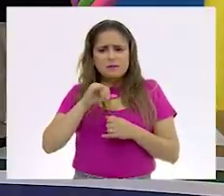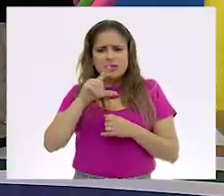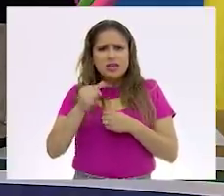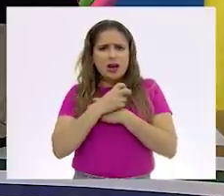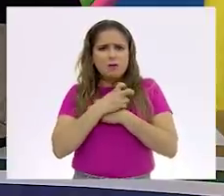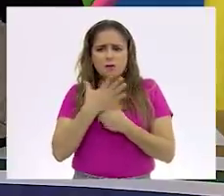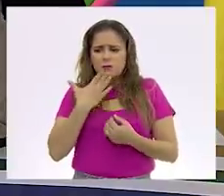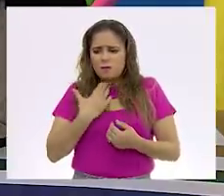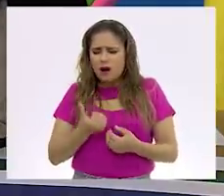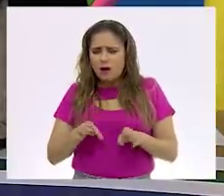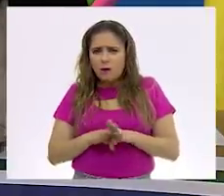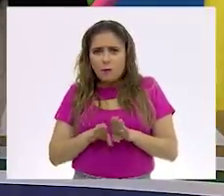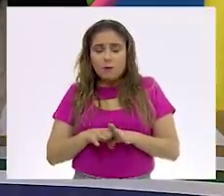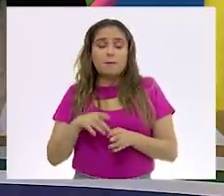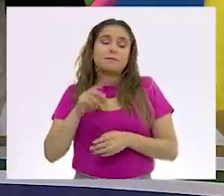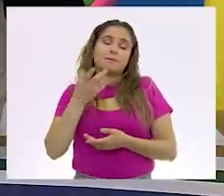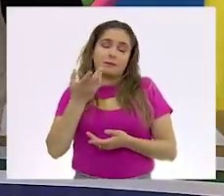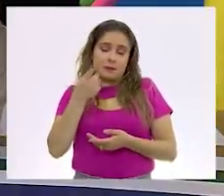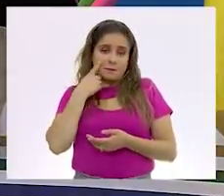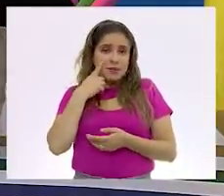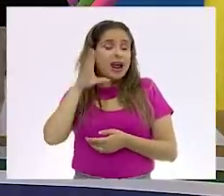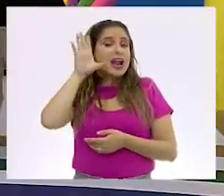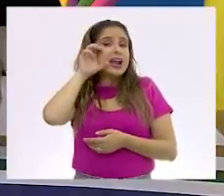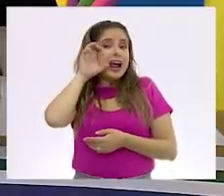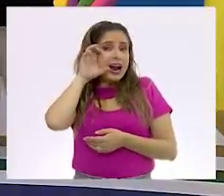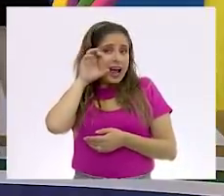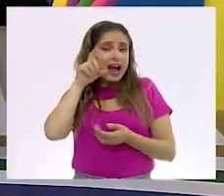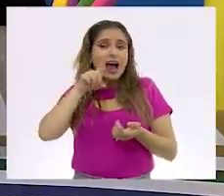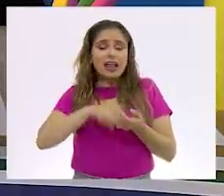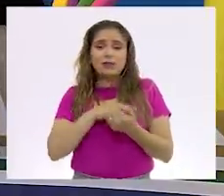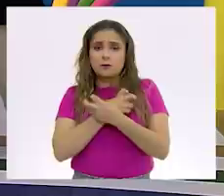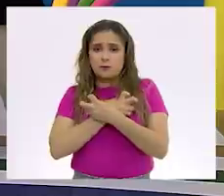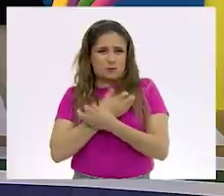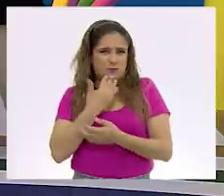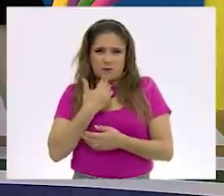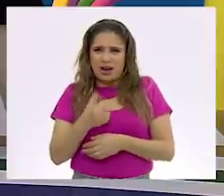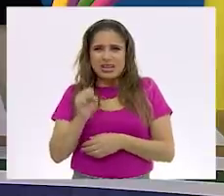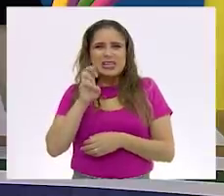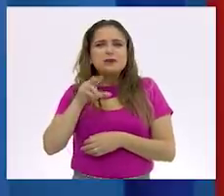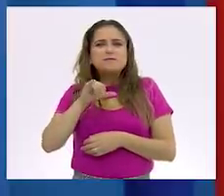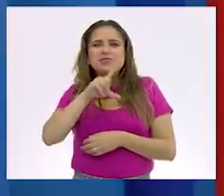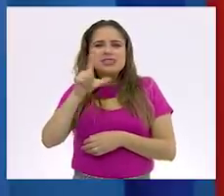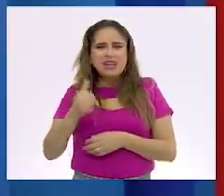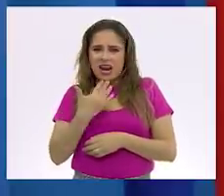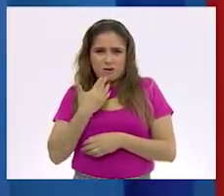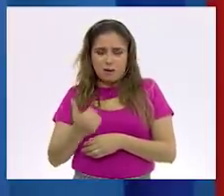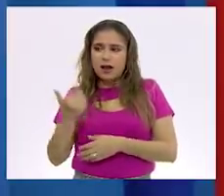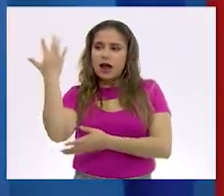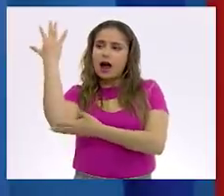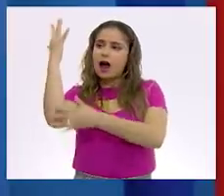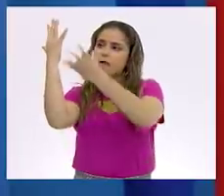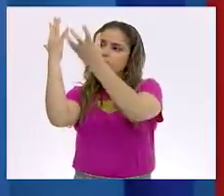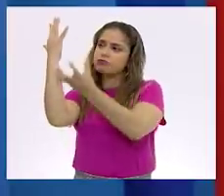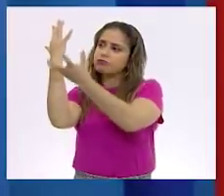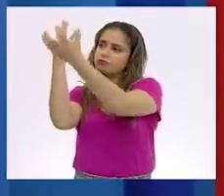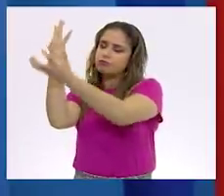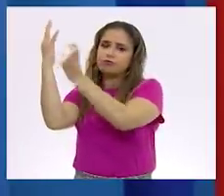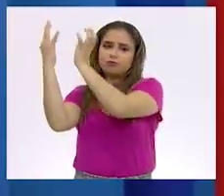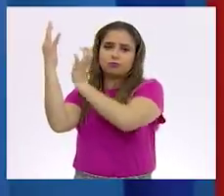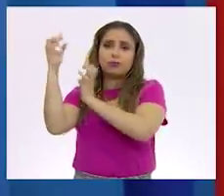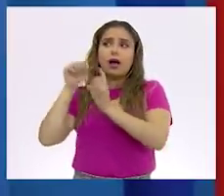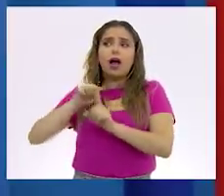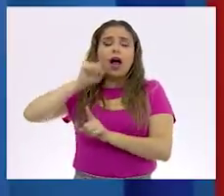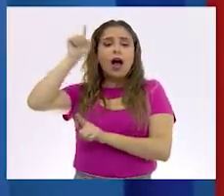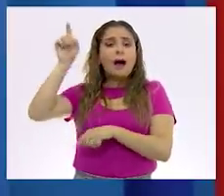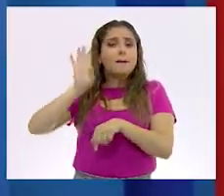las naranjas sin semillas derivaron ancestralmente de un naranjo que se encontró en una plantación en